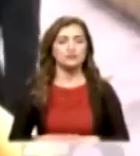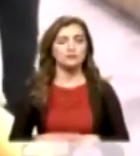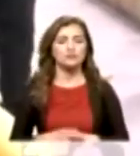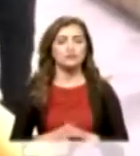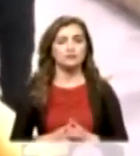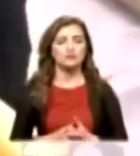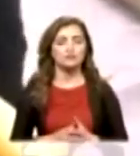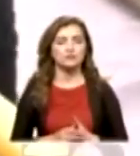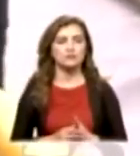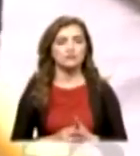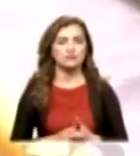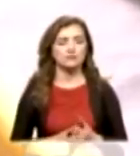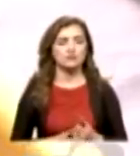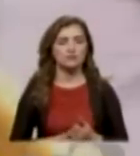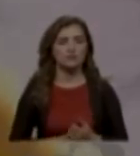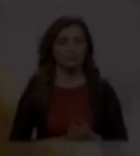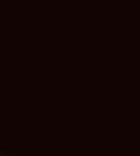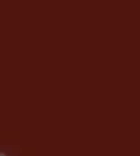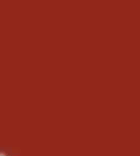jacom Ortega 24